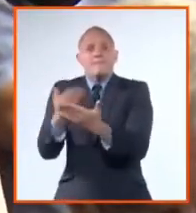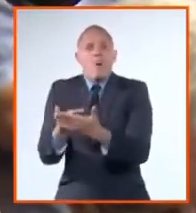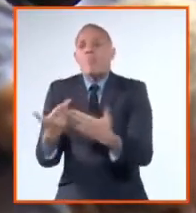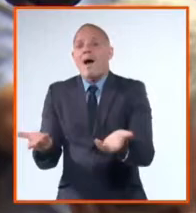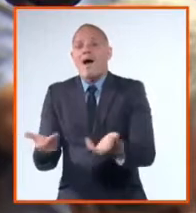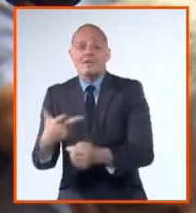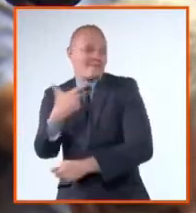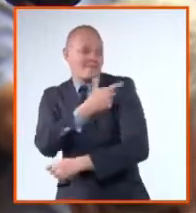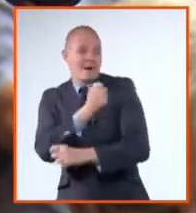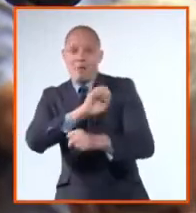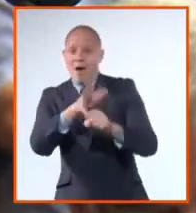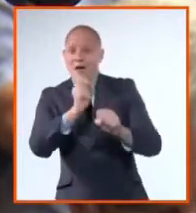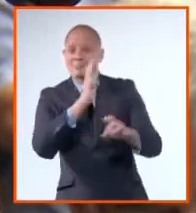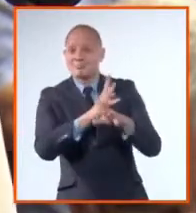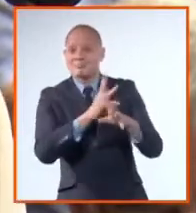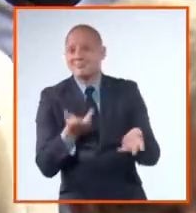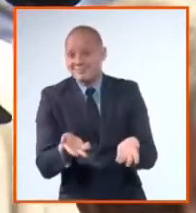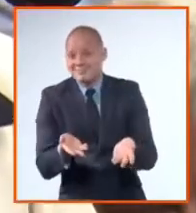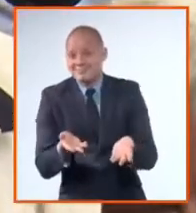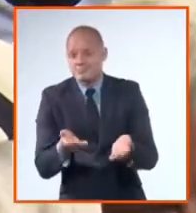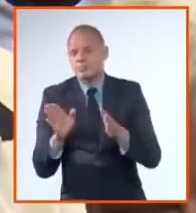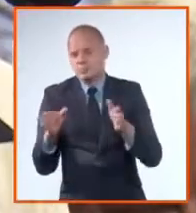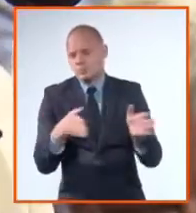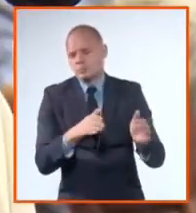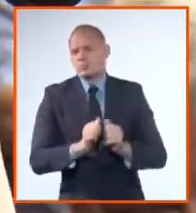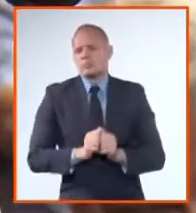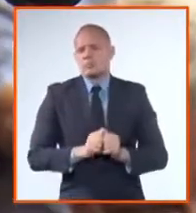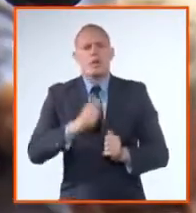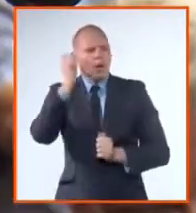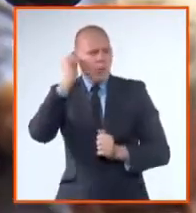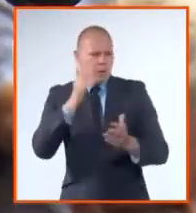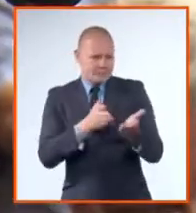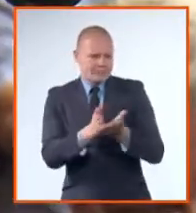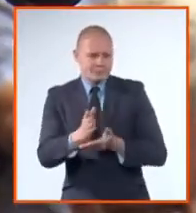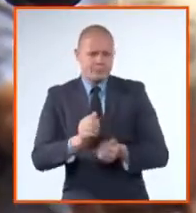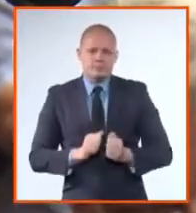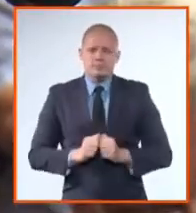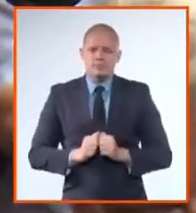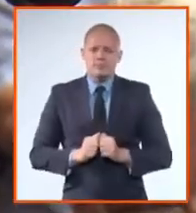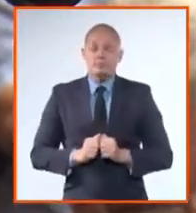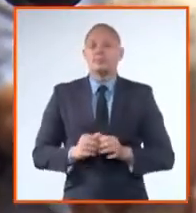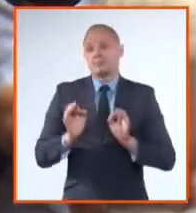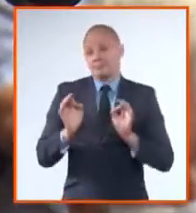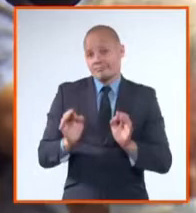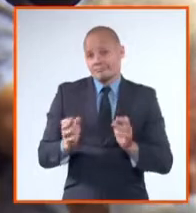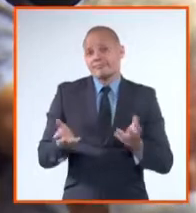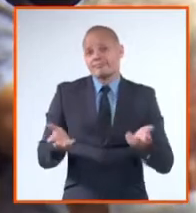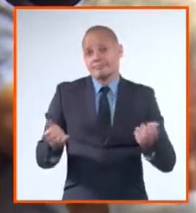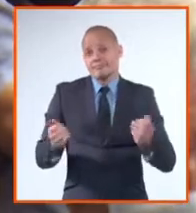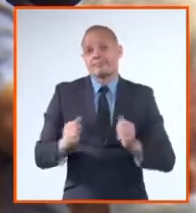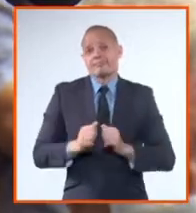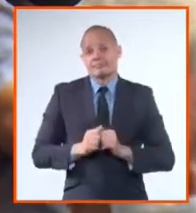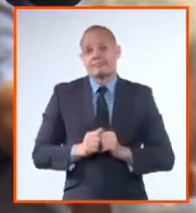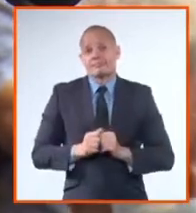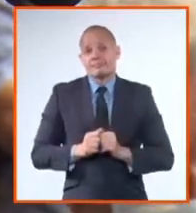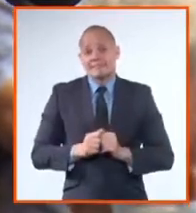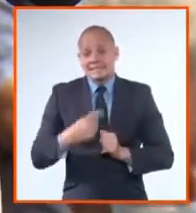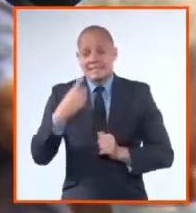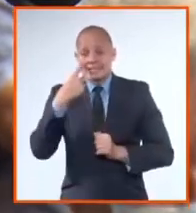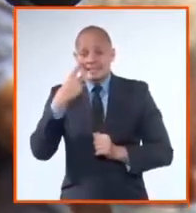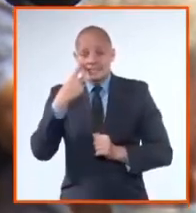penetra en las subjetividades de las personas, en sus imaginarios. Es además lo